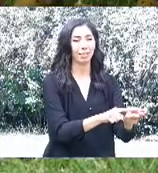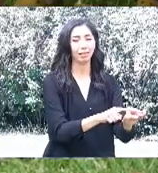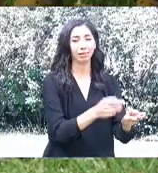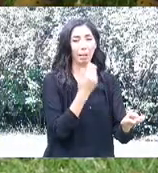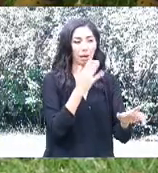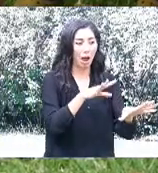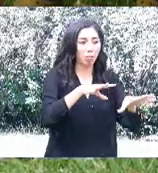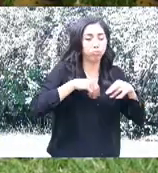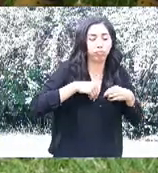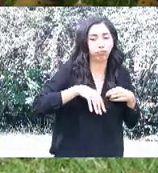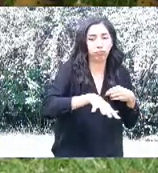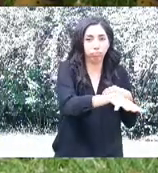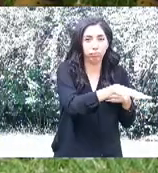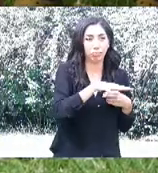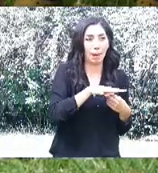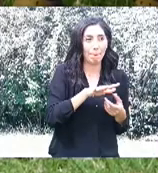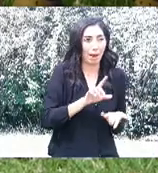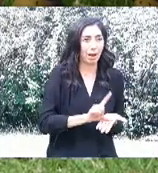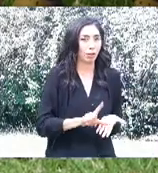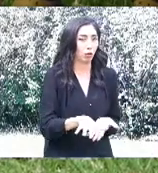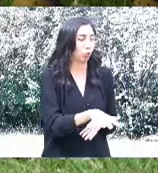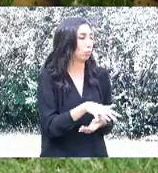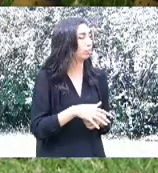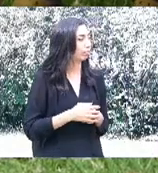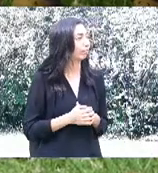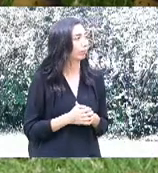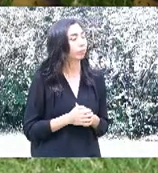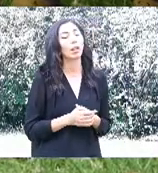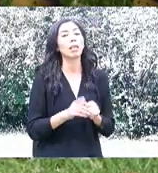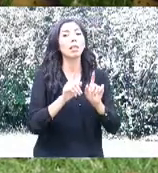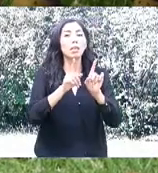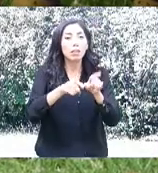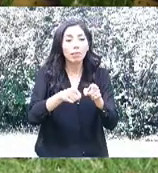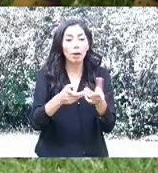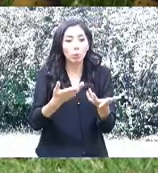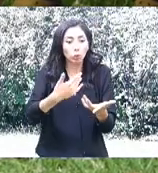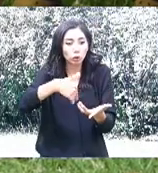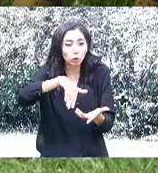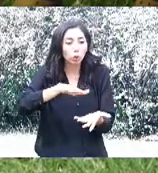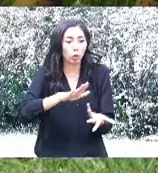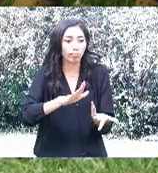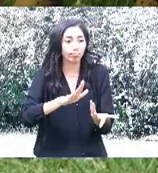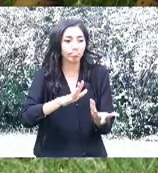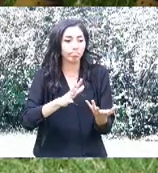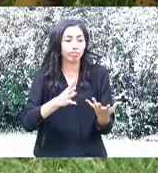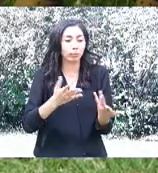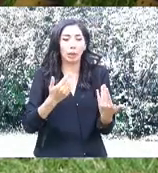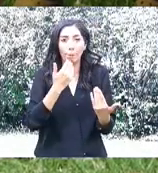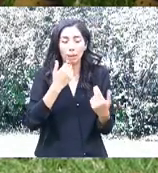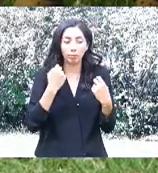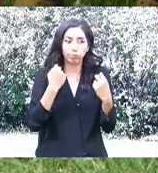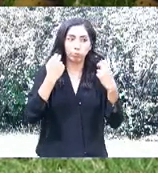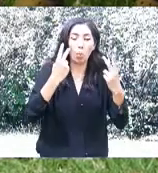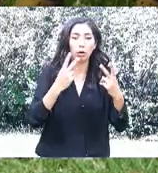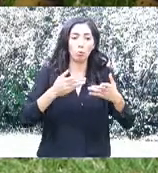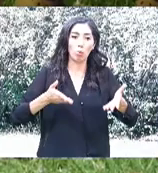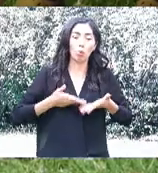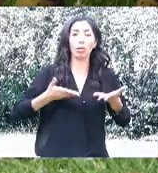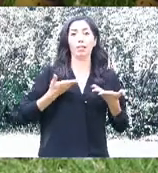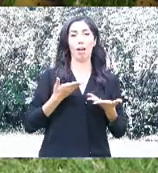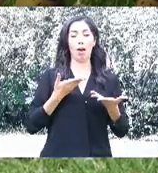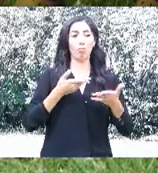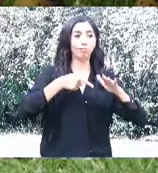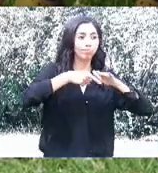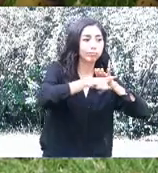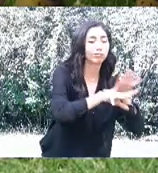nos apropiamos de de de Estos espacios que están más distantes Entonces tenemos que hacer un ejercicio de apropiación también no Entonces yo creo que por ahí están